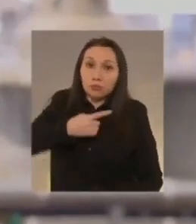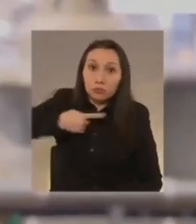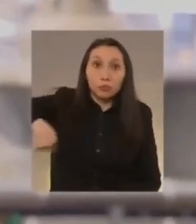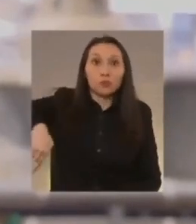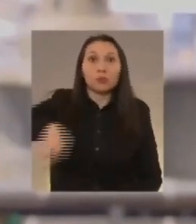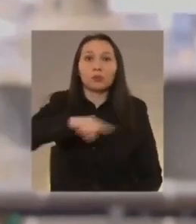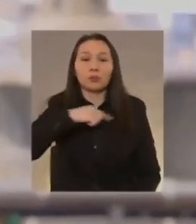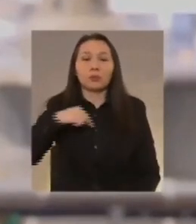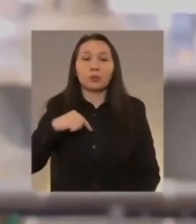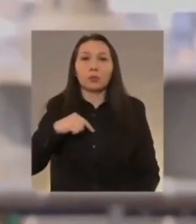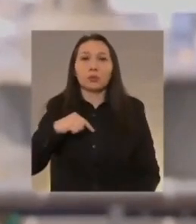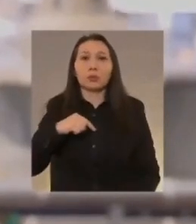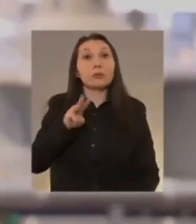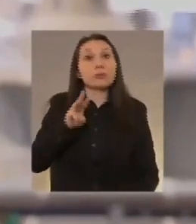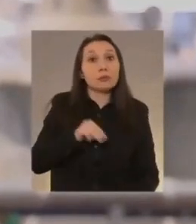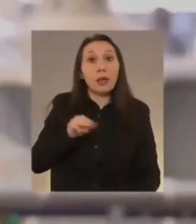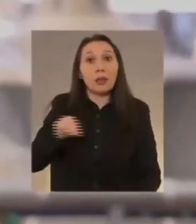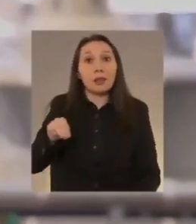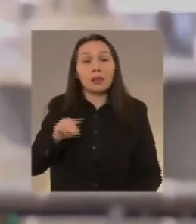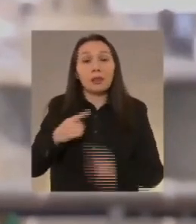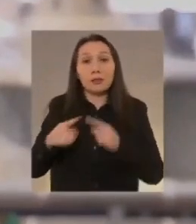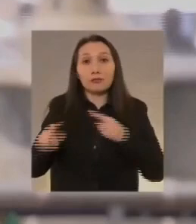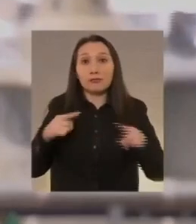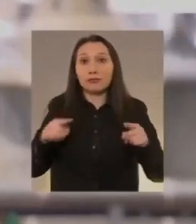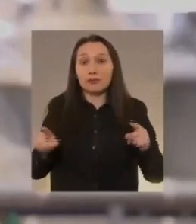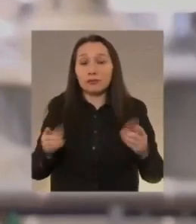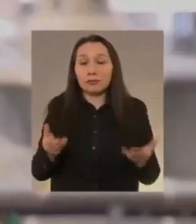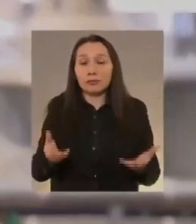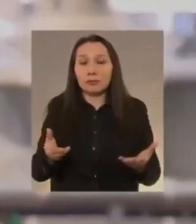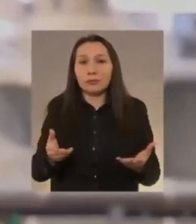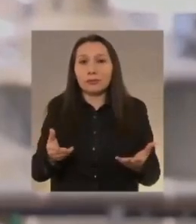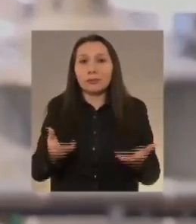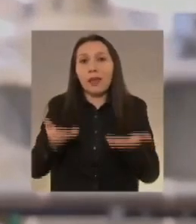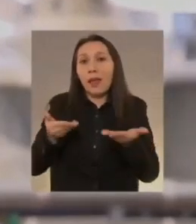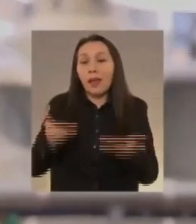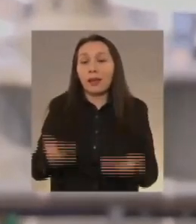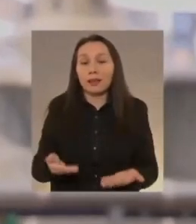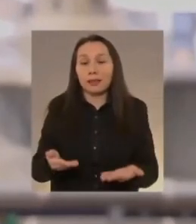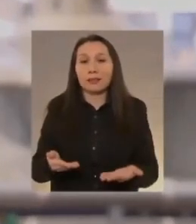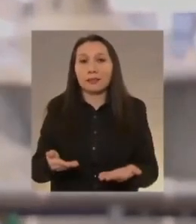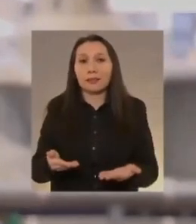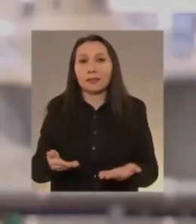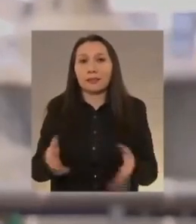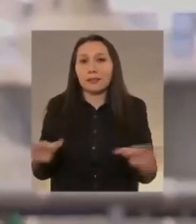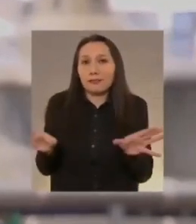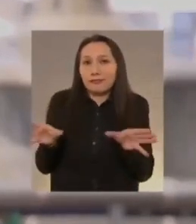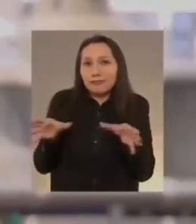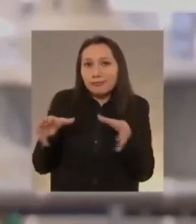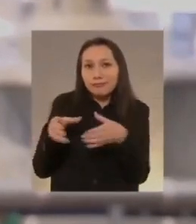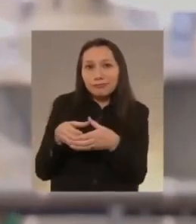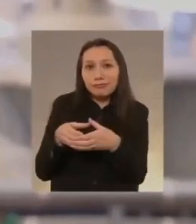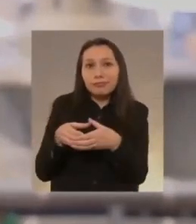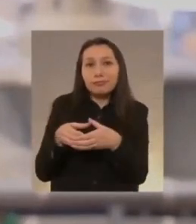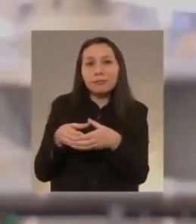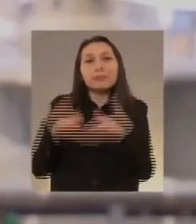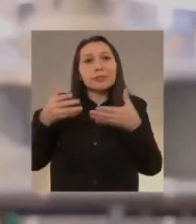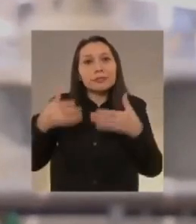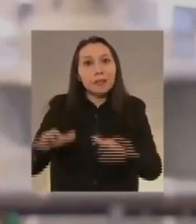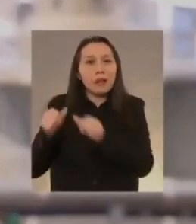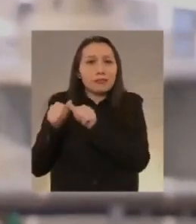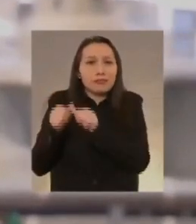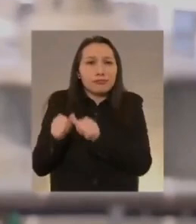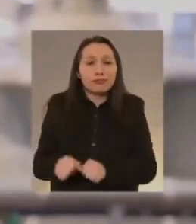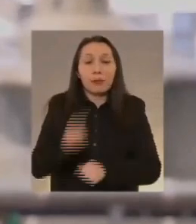Nosotros, sus madres, y en esta asociación que ya tiene